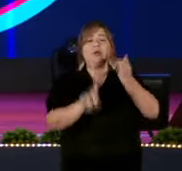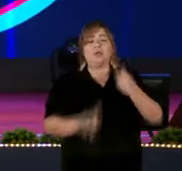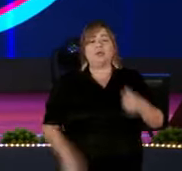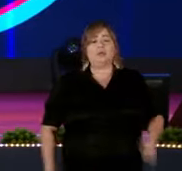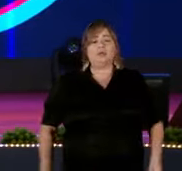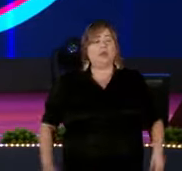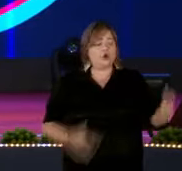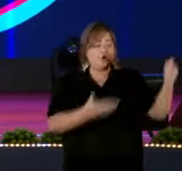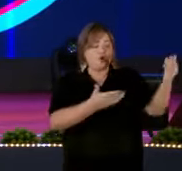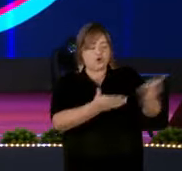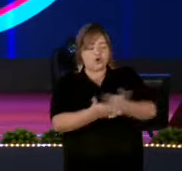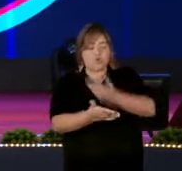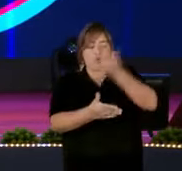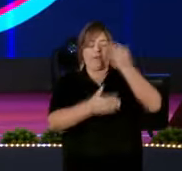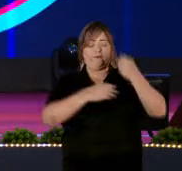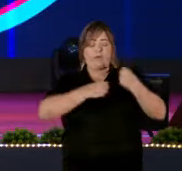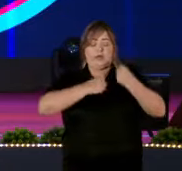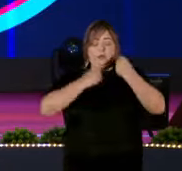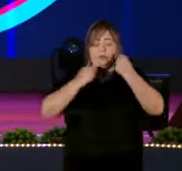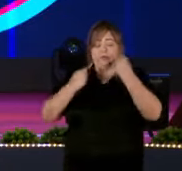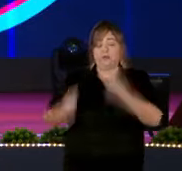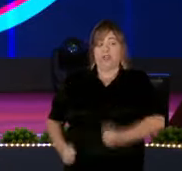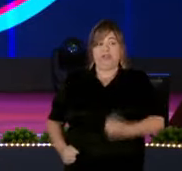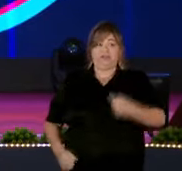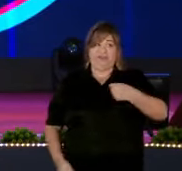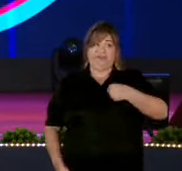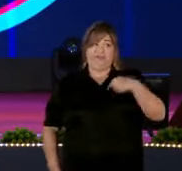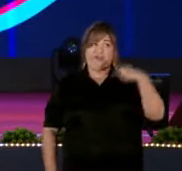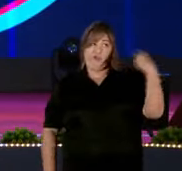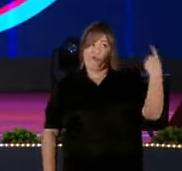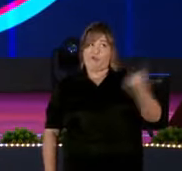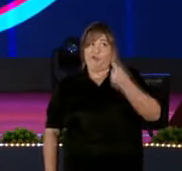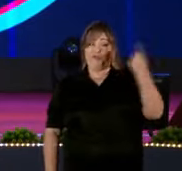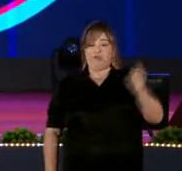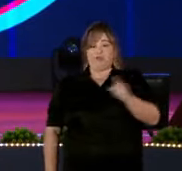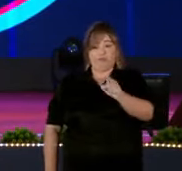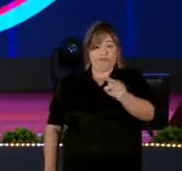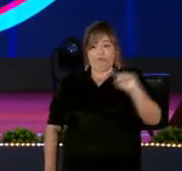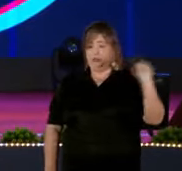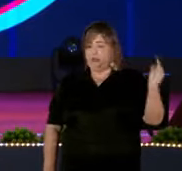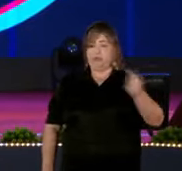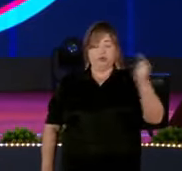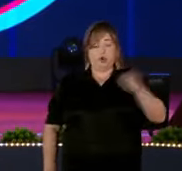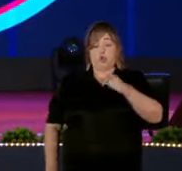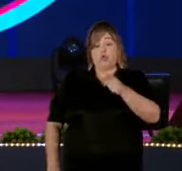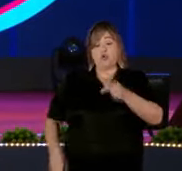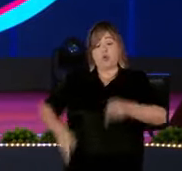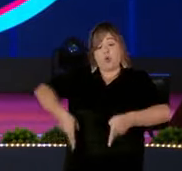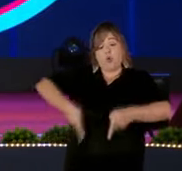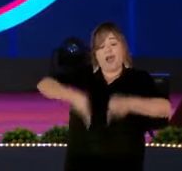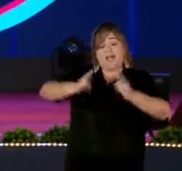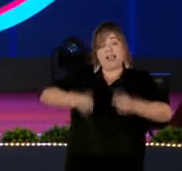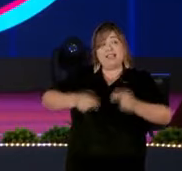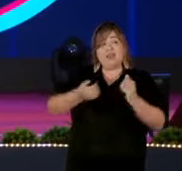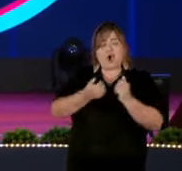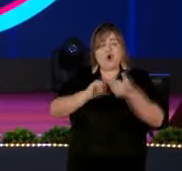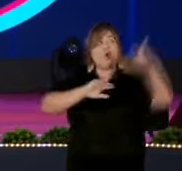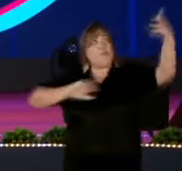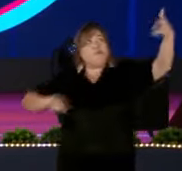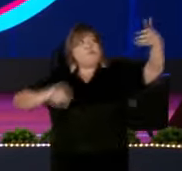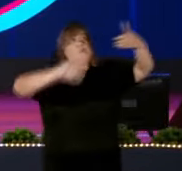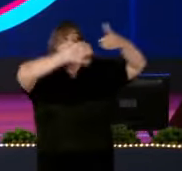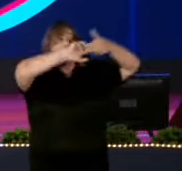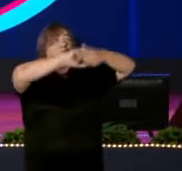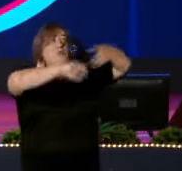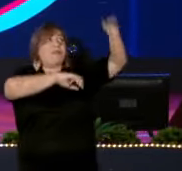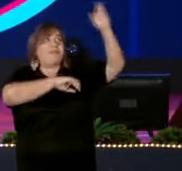renueva tus fuerzas, no estás solo, avanza de lado de la mano del Señor,